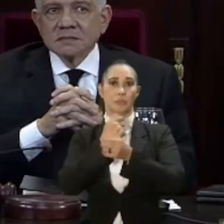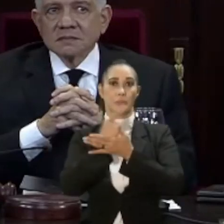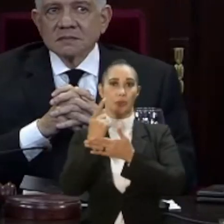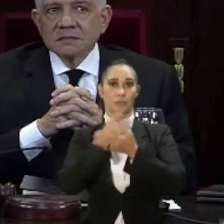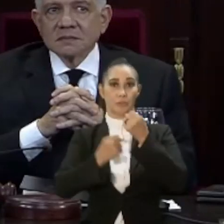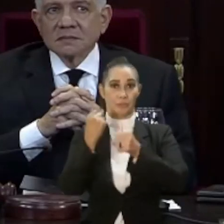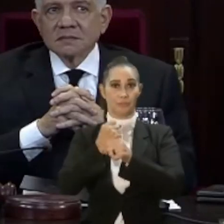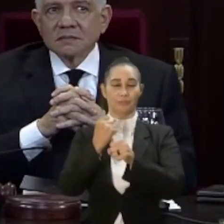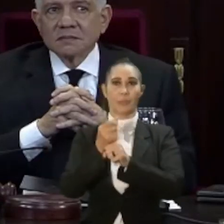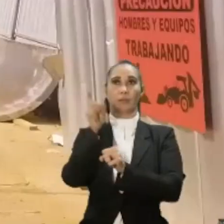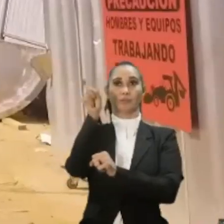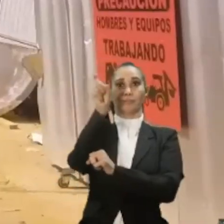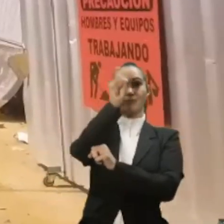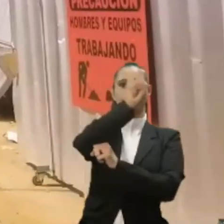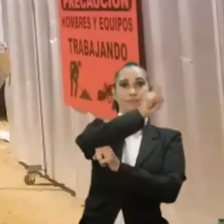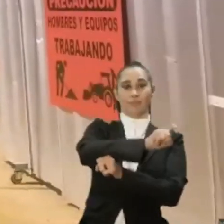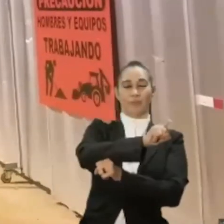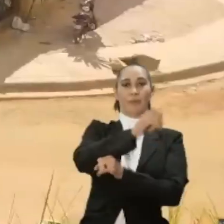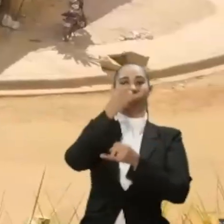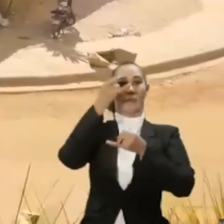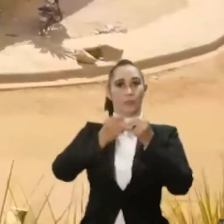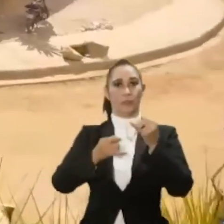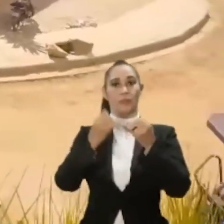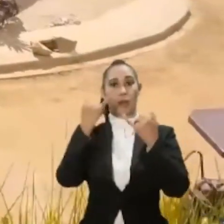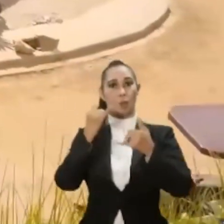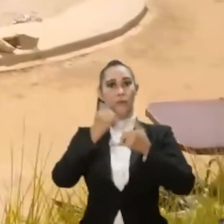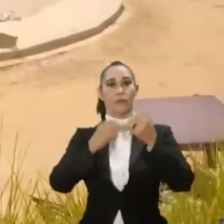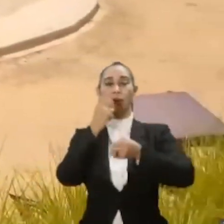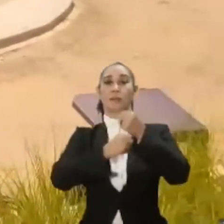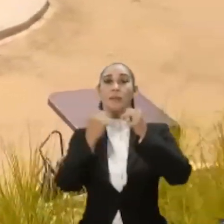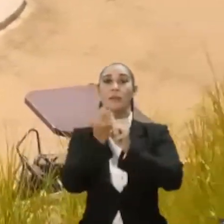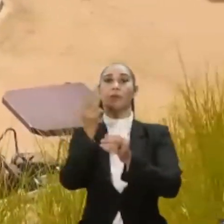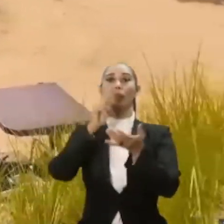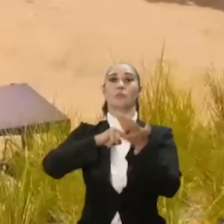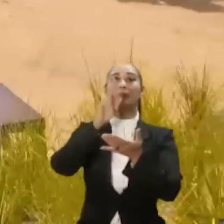el teleférico que estará listo a finales de este 2023.